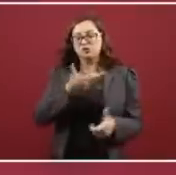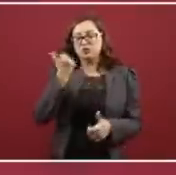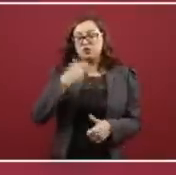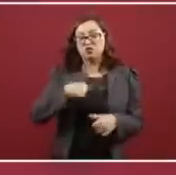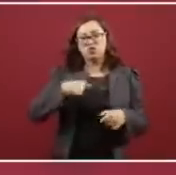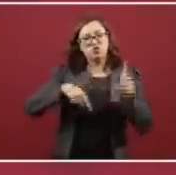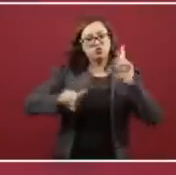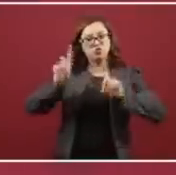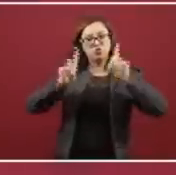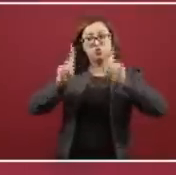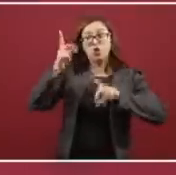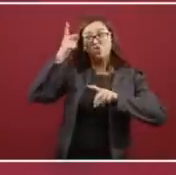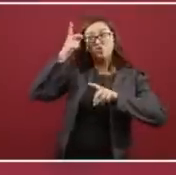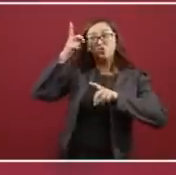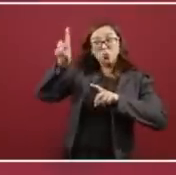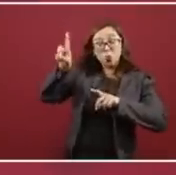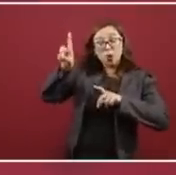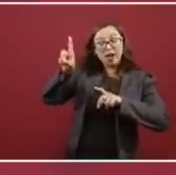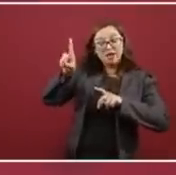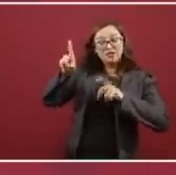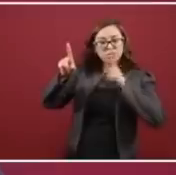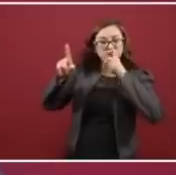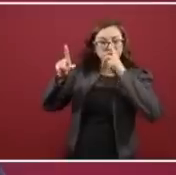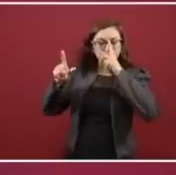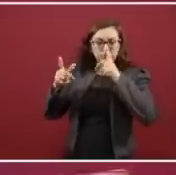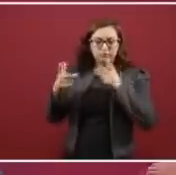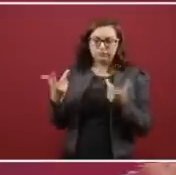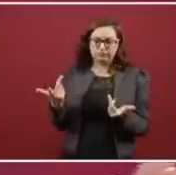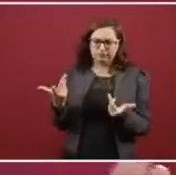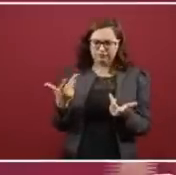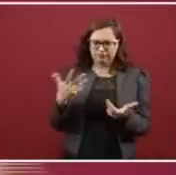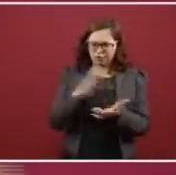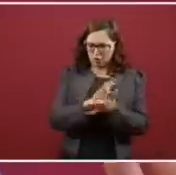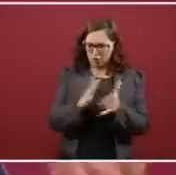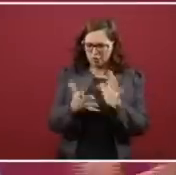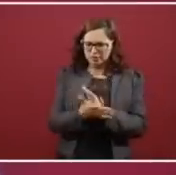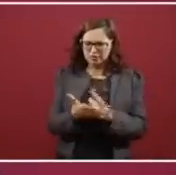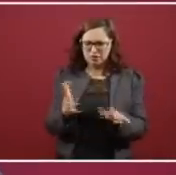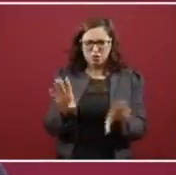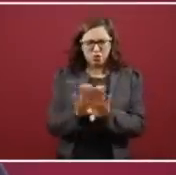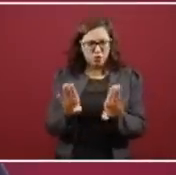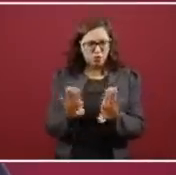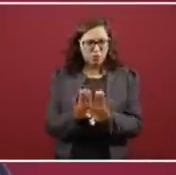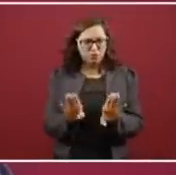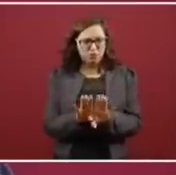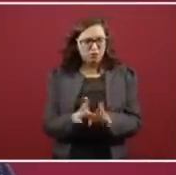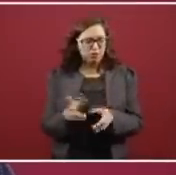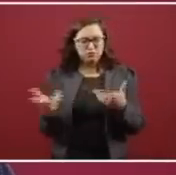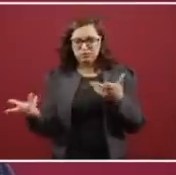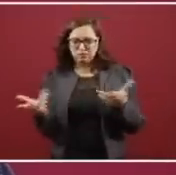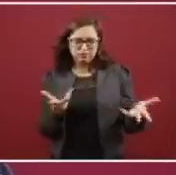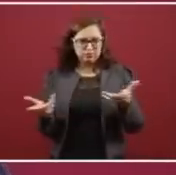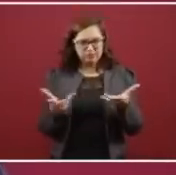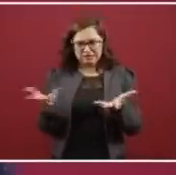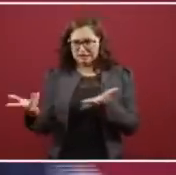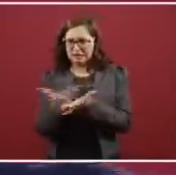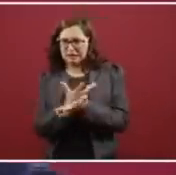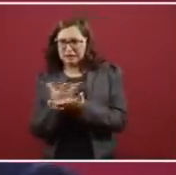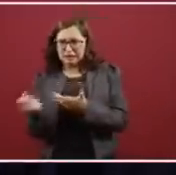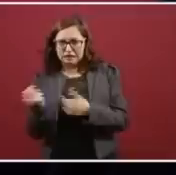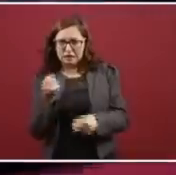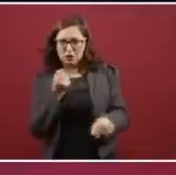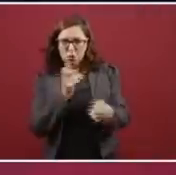que el patrón el dueño de la estación de servicio pudiera estar involucrado porque no entendería en dónde está la ganancia